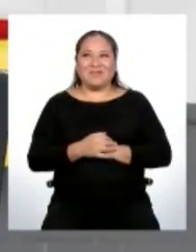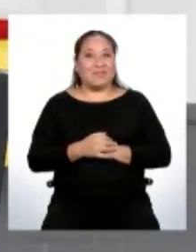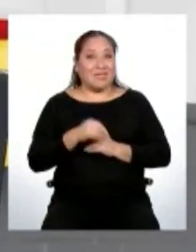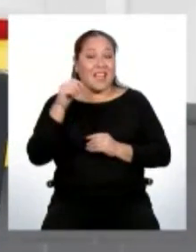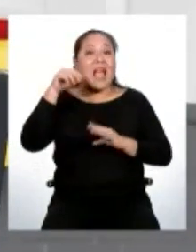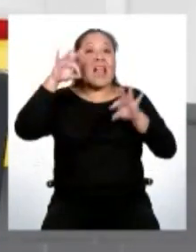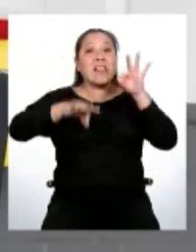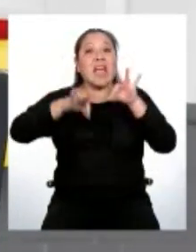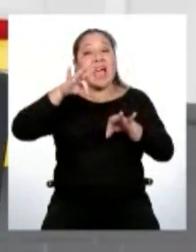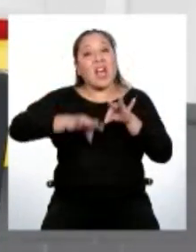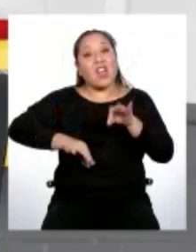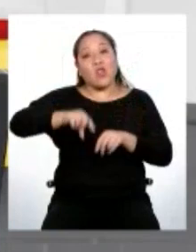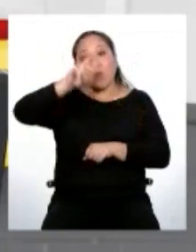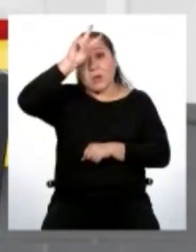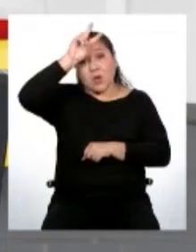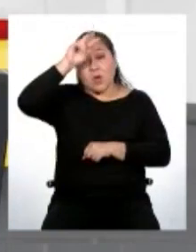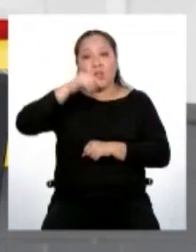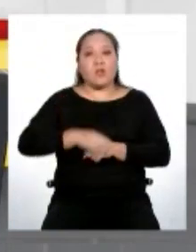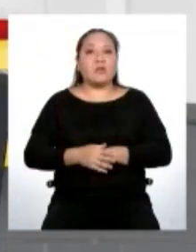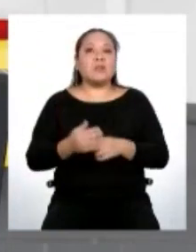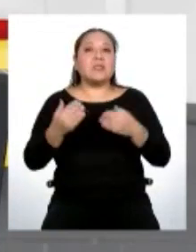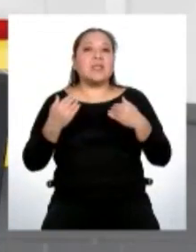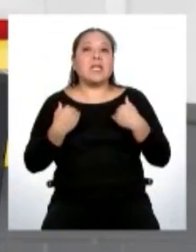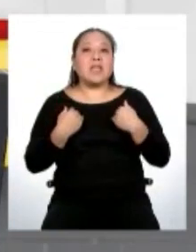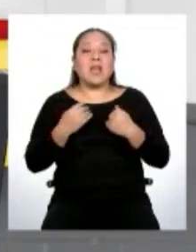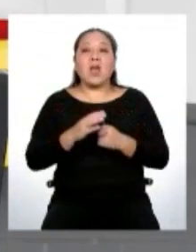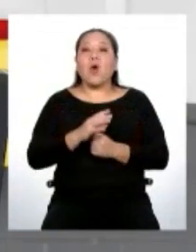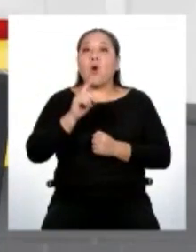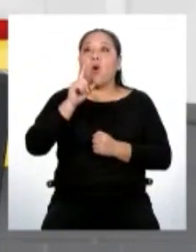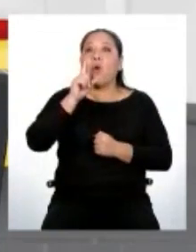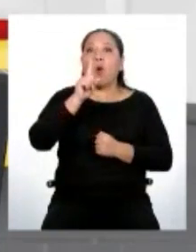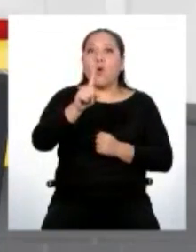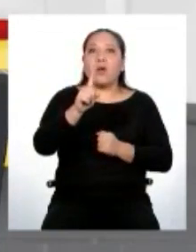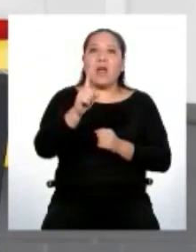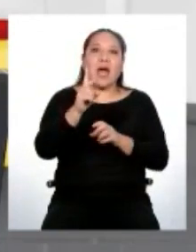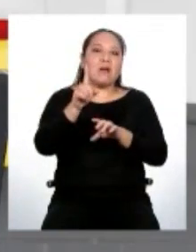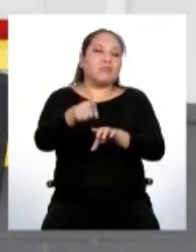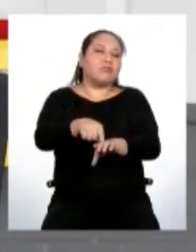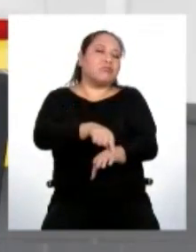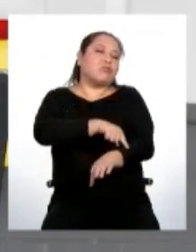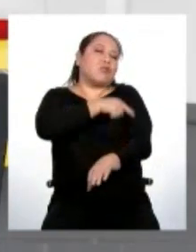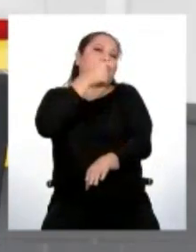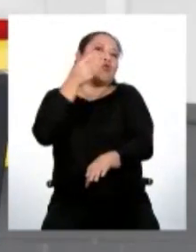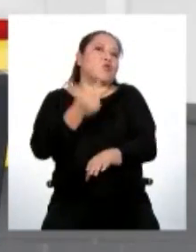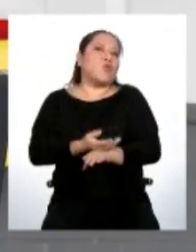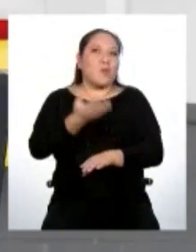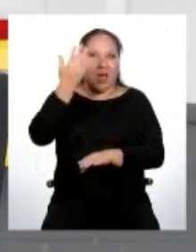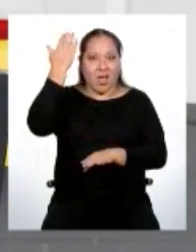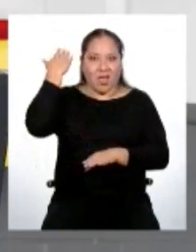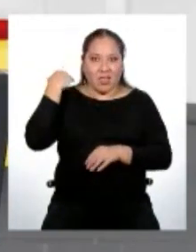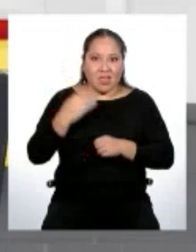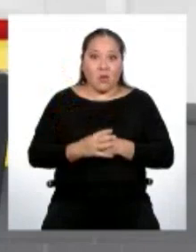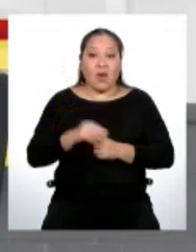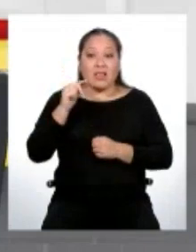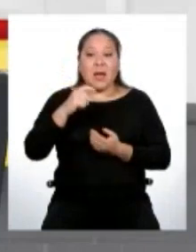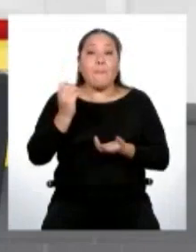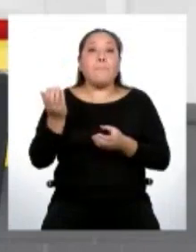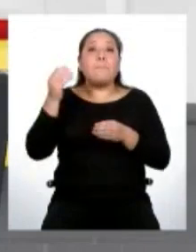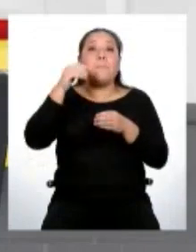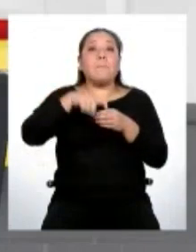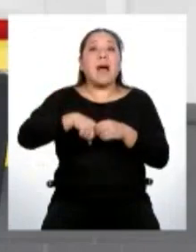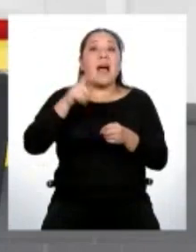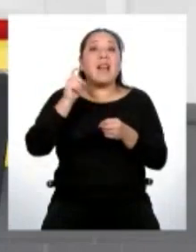El teatro peruano cuenta con una riquísima tradición. Las artes escénicas de por sí son parte natural de